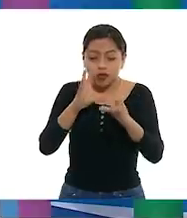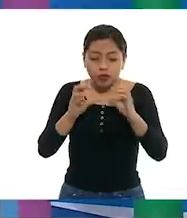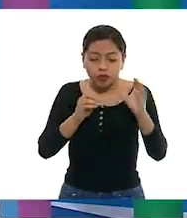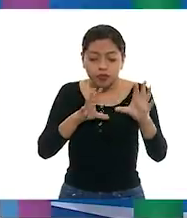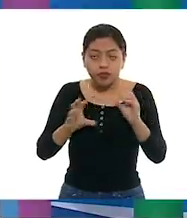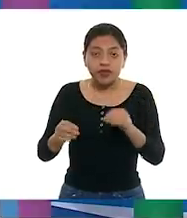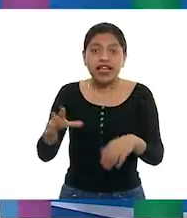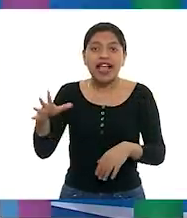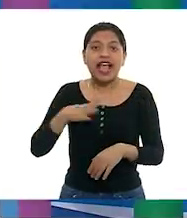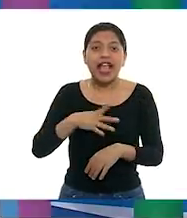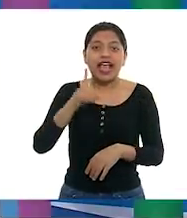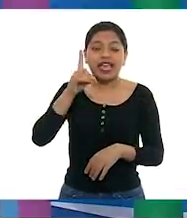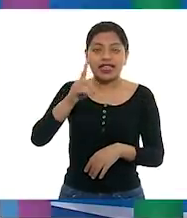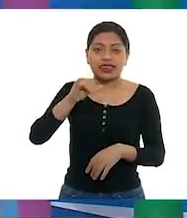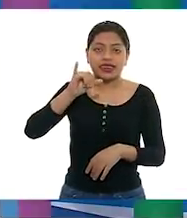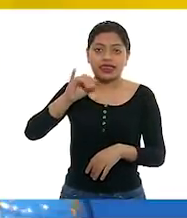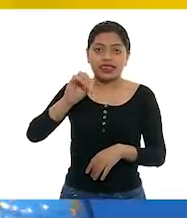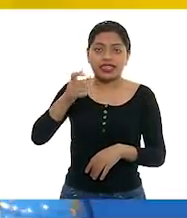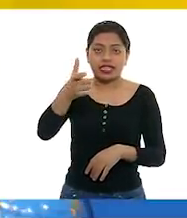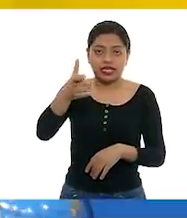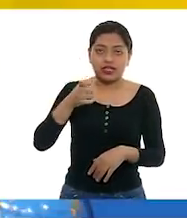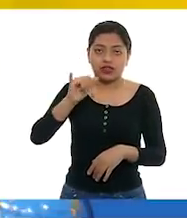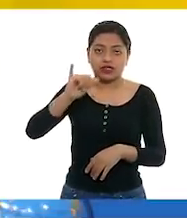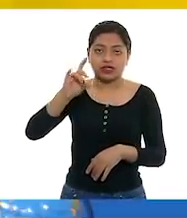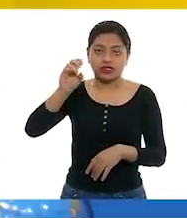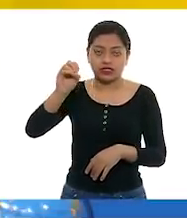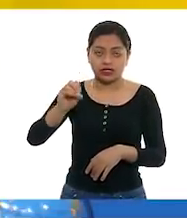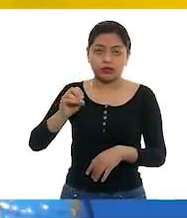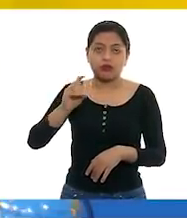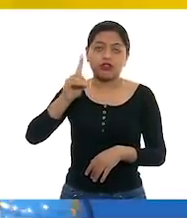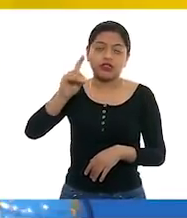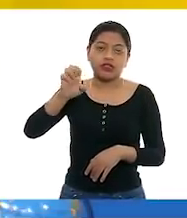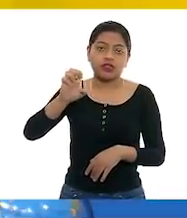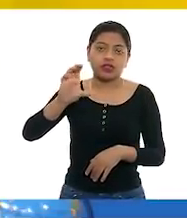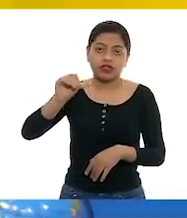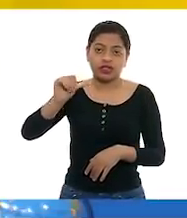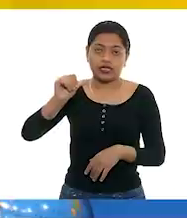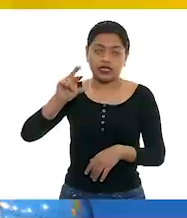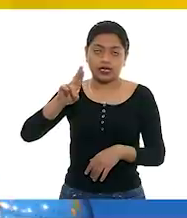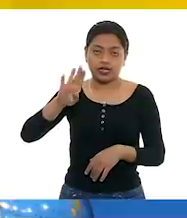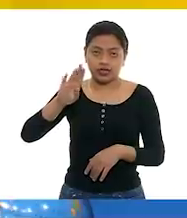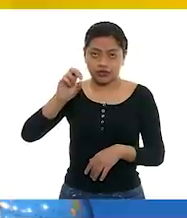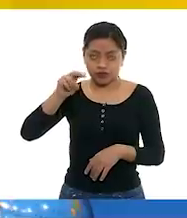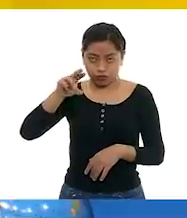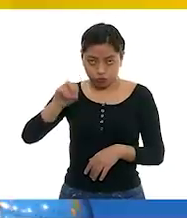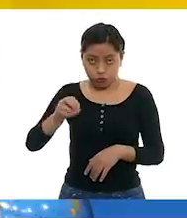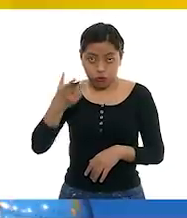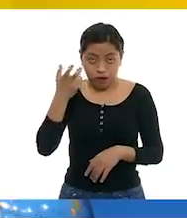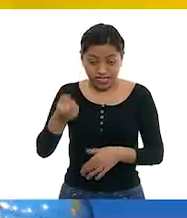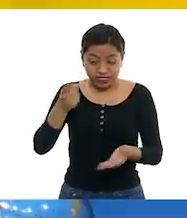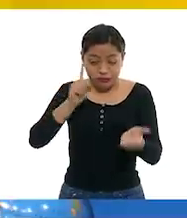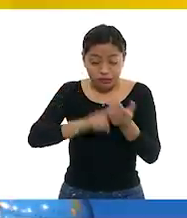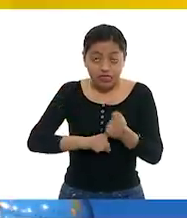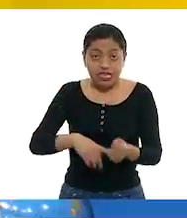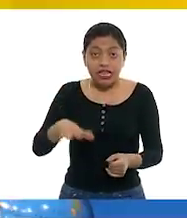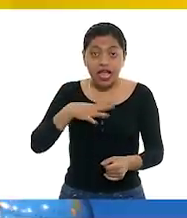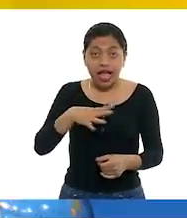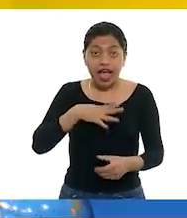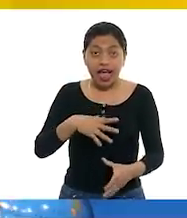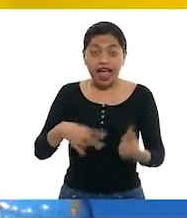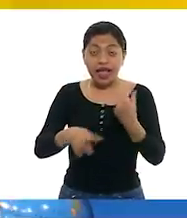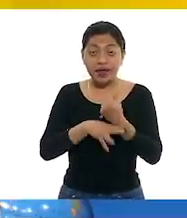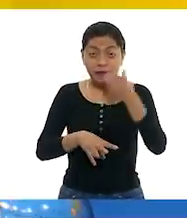de carbono. Exactamente, Raulito. Entonces pensé que si el dióxido de carbono se estaba acumulando dentro del vaso